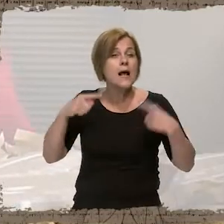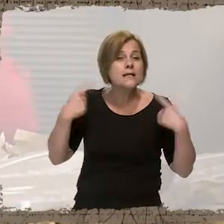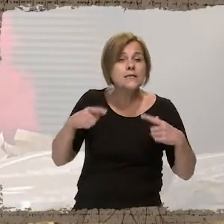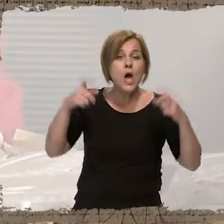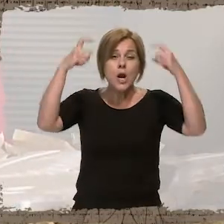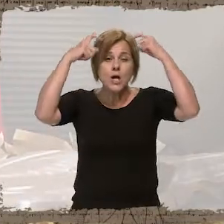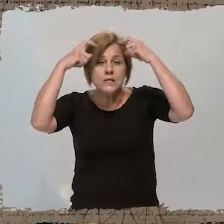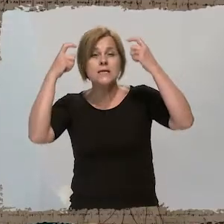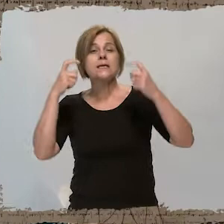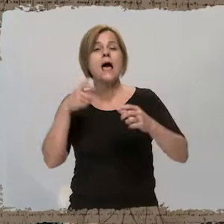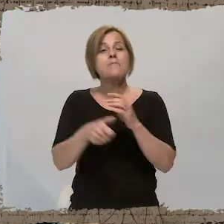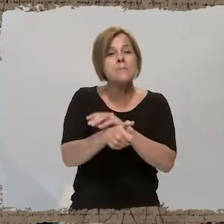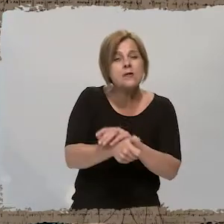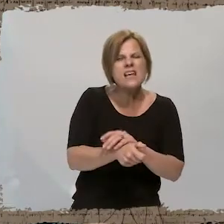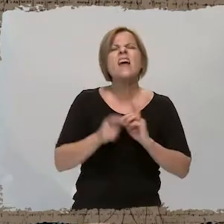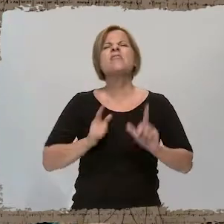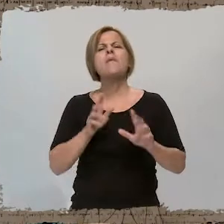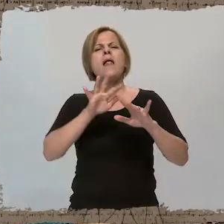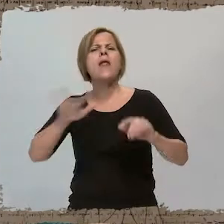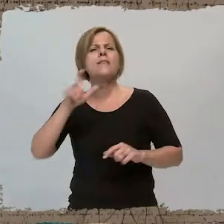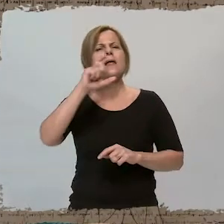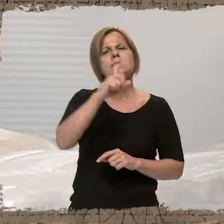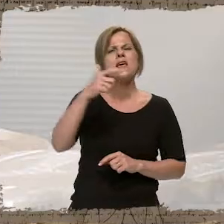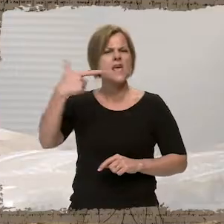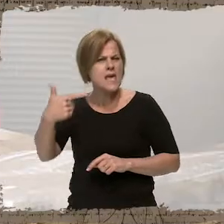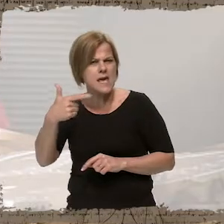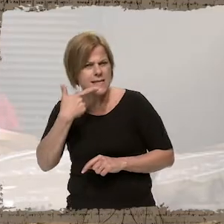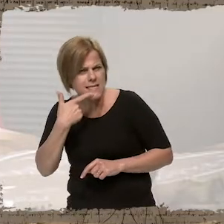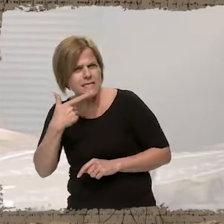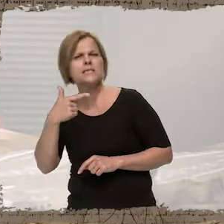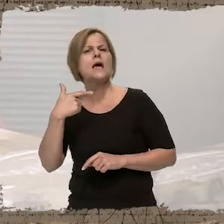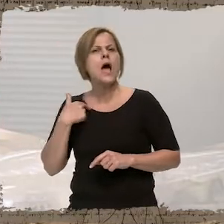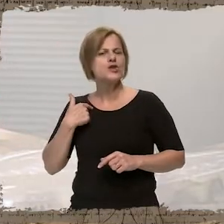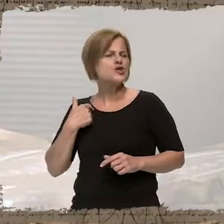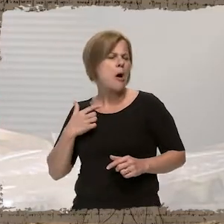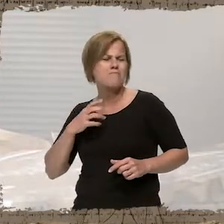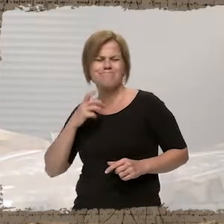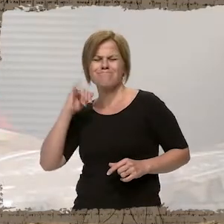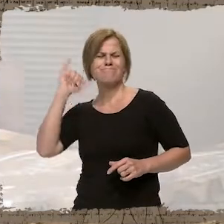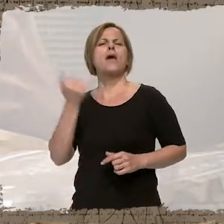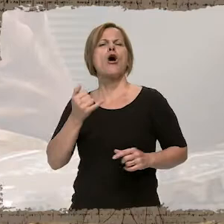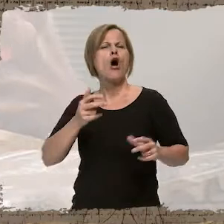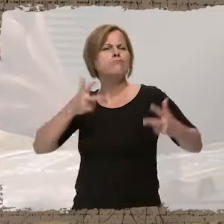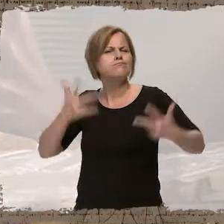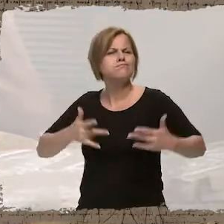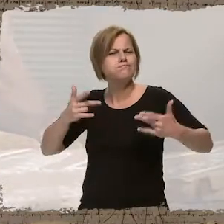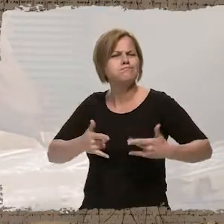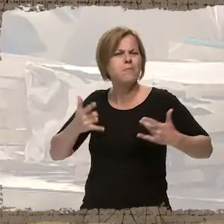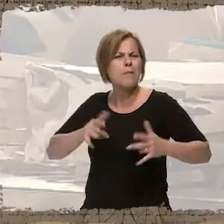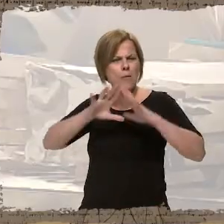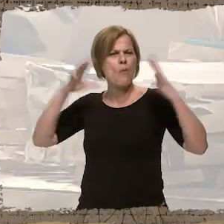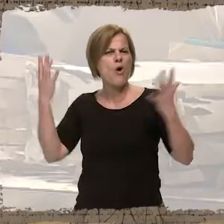el osito y aprendimos sobre la letra c la letra s y aprendimos a de que soy el mejor trapero del mundo